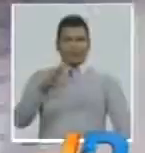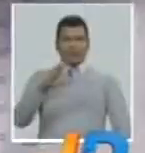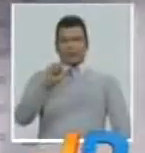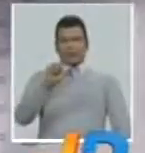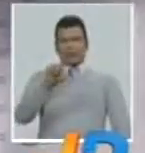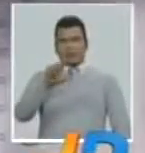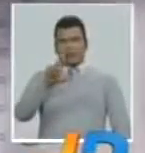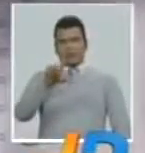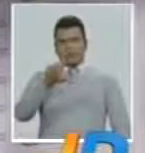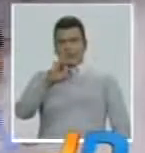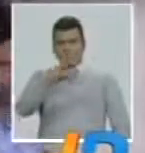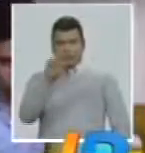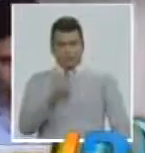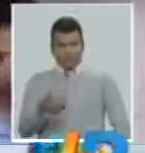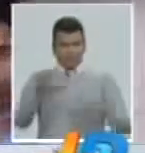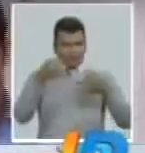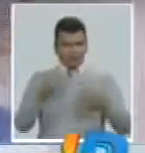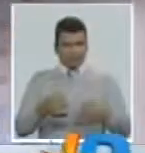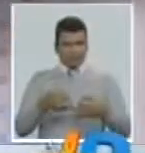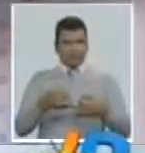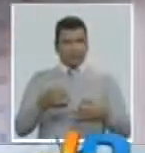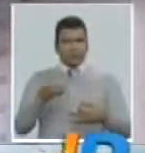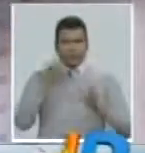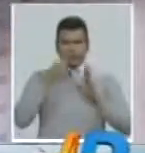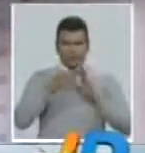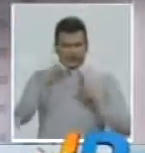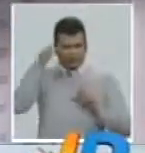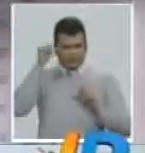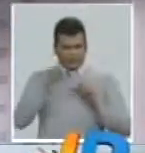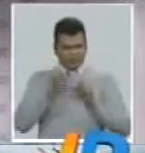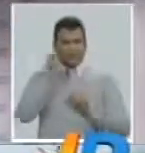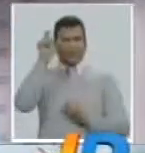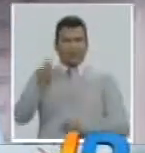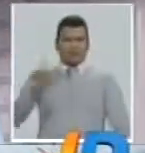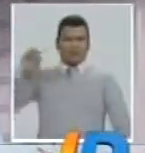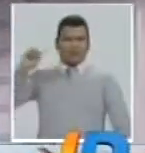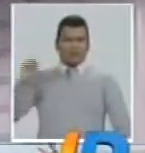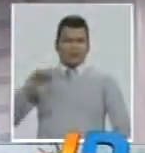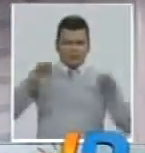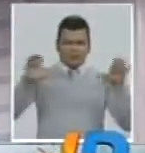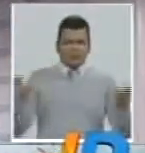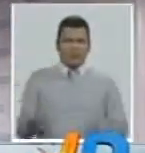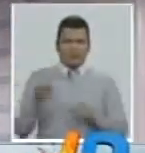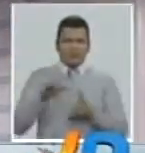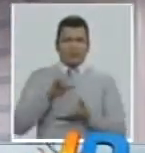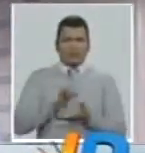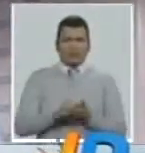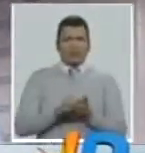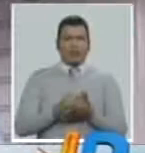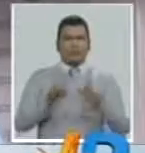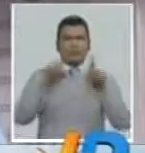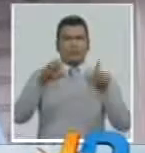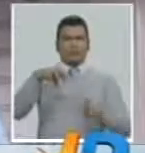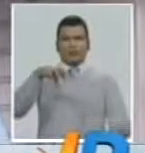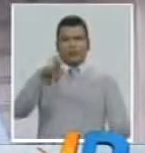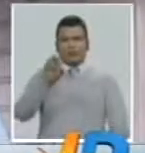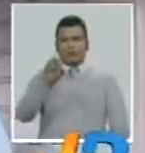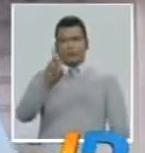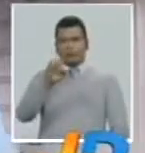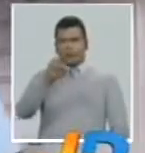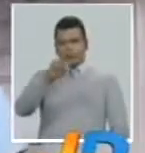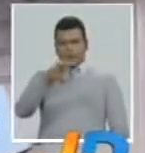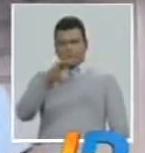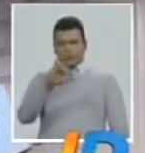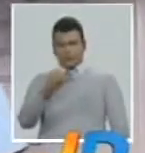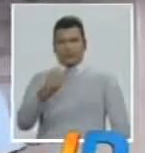Vives. Es una mirada histórica a la obra de Carlos Vives en la provincia, 9 discos desde 1993 hasta la fecha,